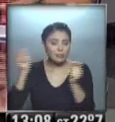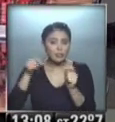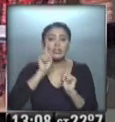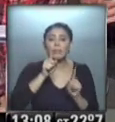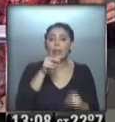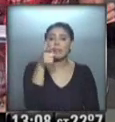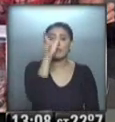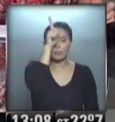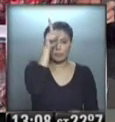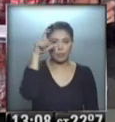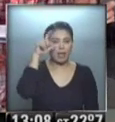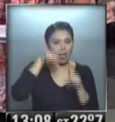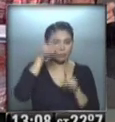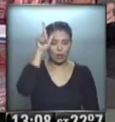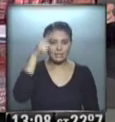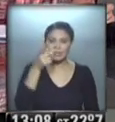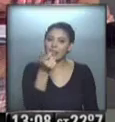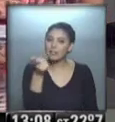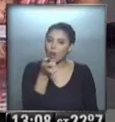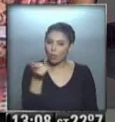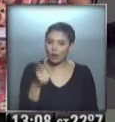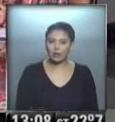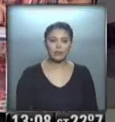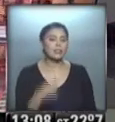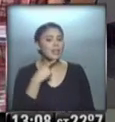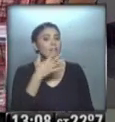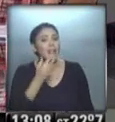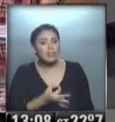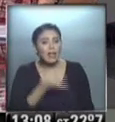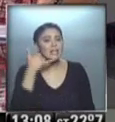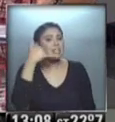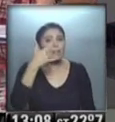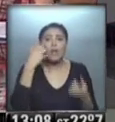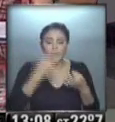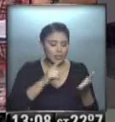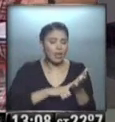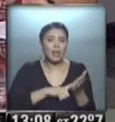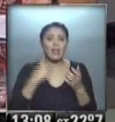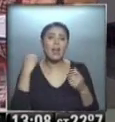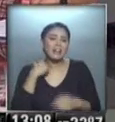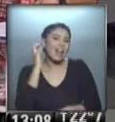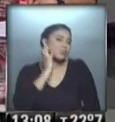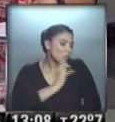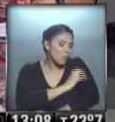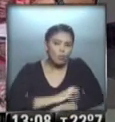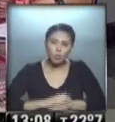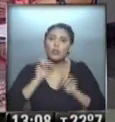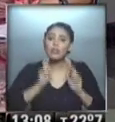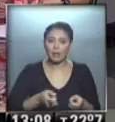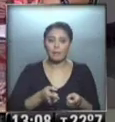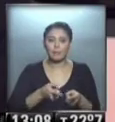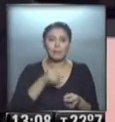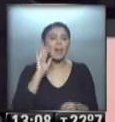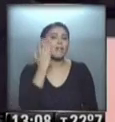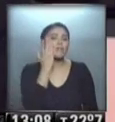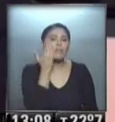teléfono celular del prefecto. Claro, lo real, los llamados, lo real, los rasguños que aparecen en la revisión médica, la conjetura, hasta el perfil psicopático en